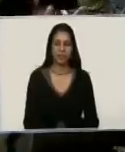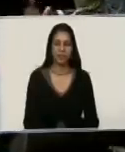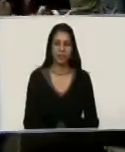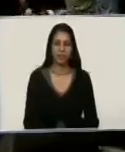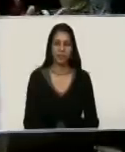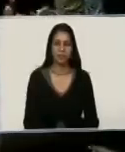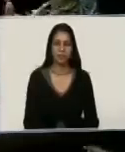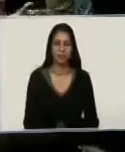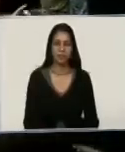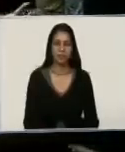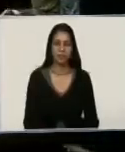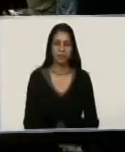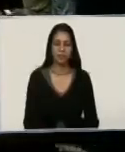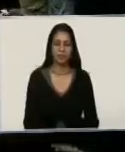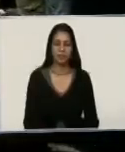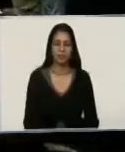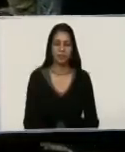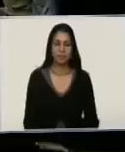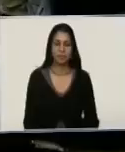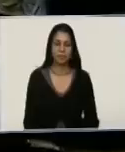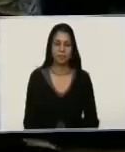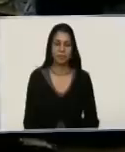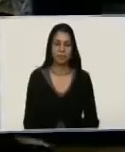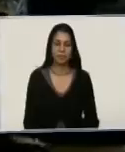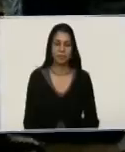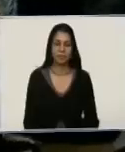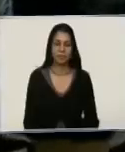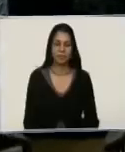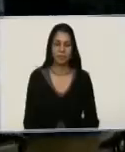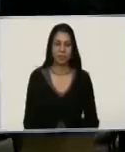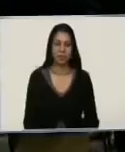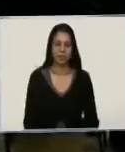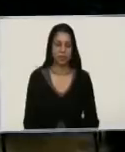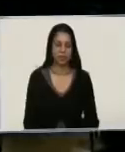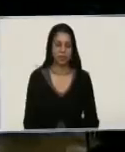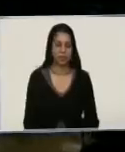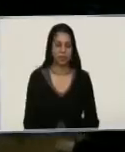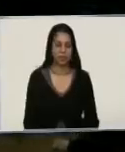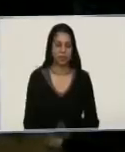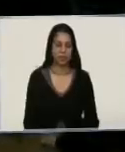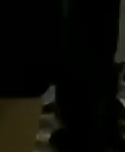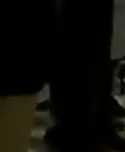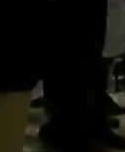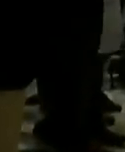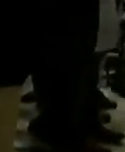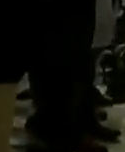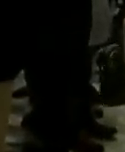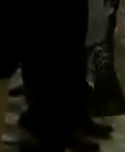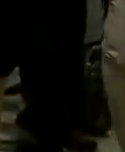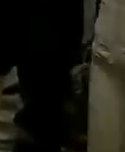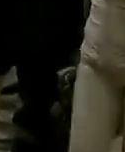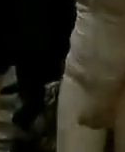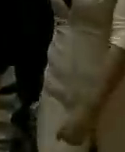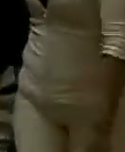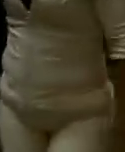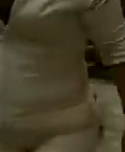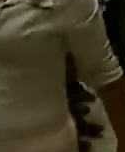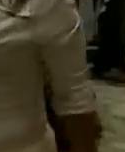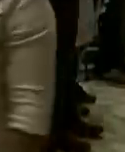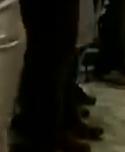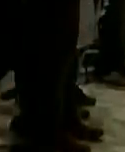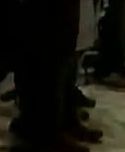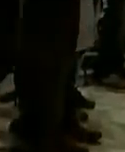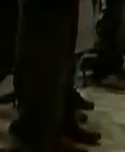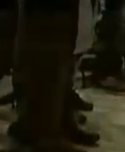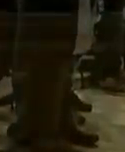certeza que con Nicolás y con Diosdado, Dios le dé larga vida a nuestros camaradas, aquí habrá y seguirá habiendo revolución bolivariana para